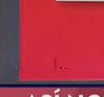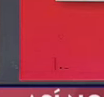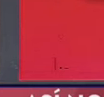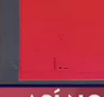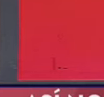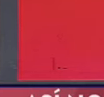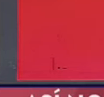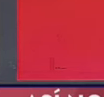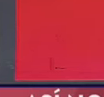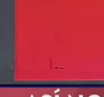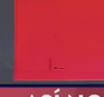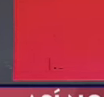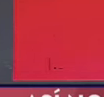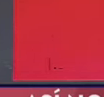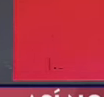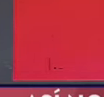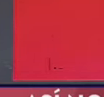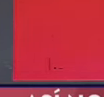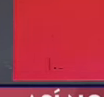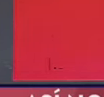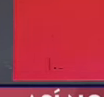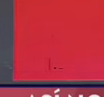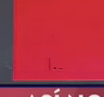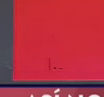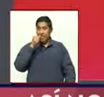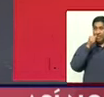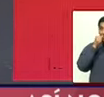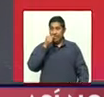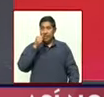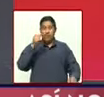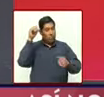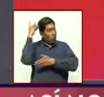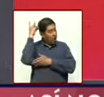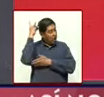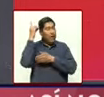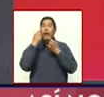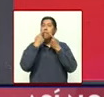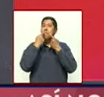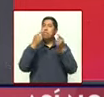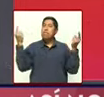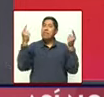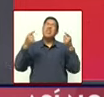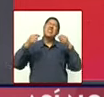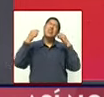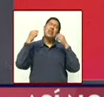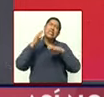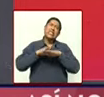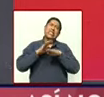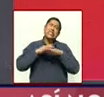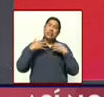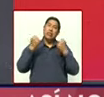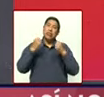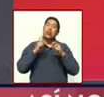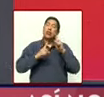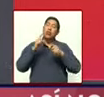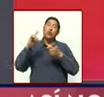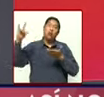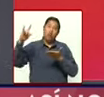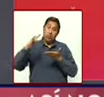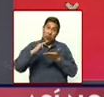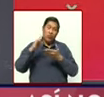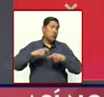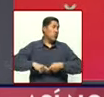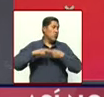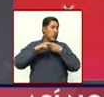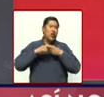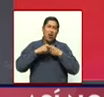de los titulares. Revisando estos portales, Clarín de Argentina, Bolivia emite una alerta sanitaria y se suspenden vuelos en algunos aeropuertos